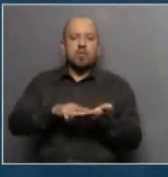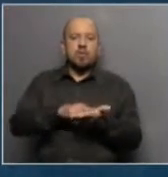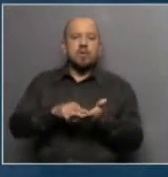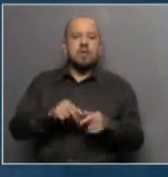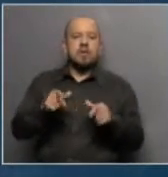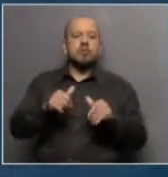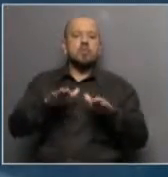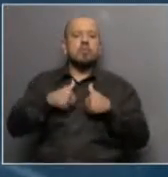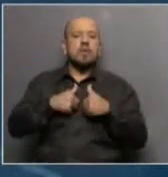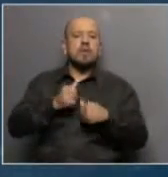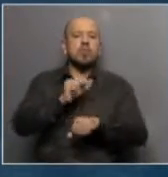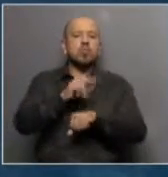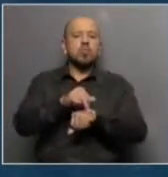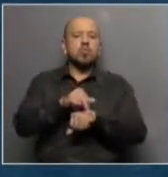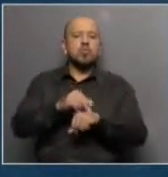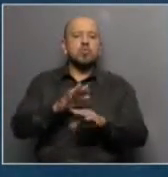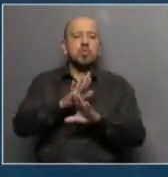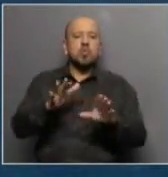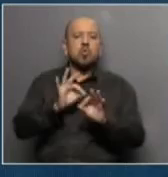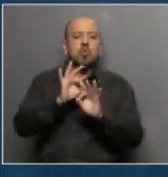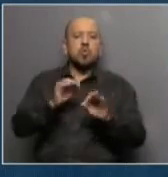un bien de uso o un bien de cambio?